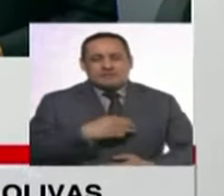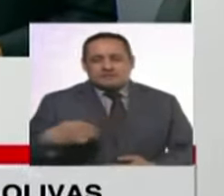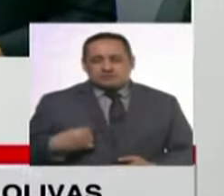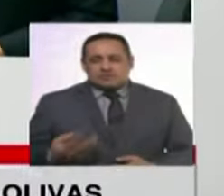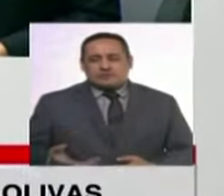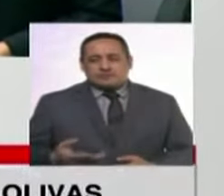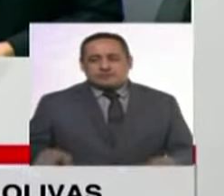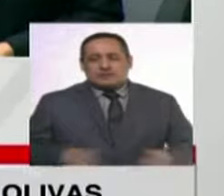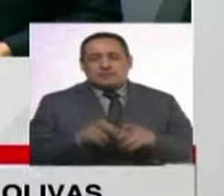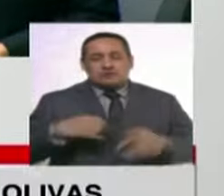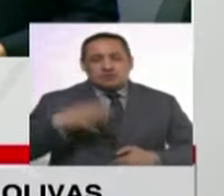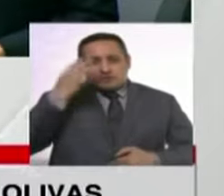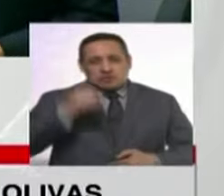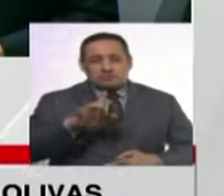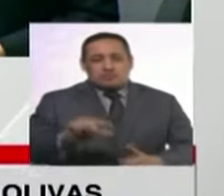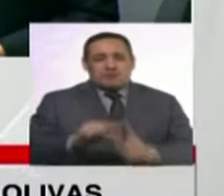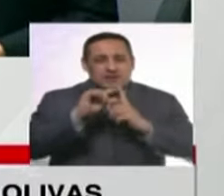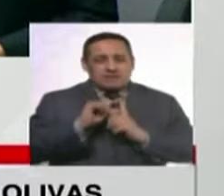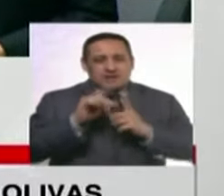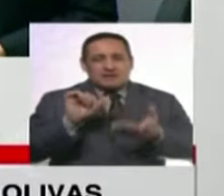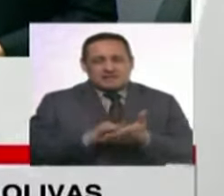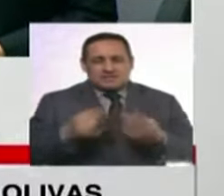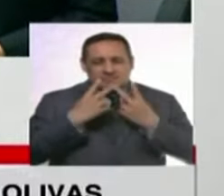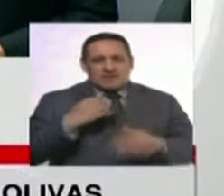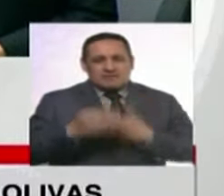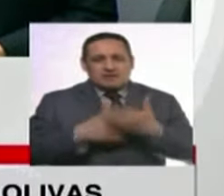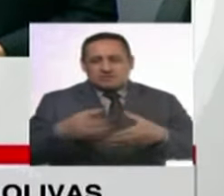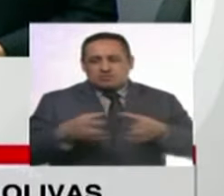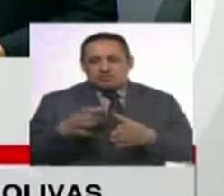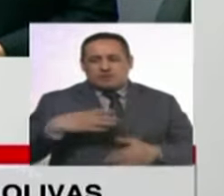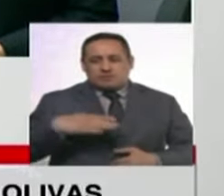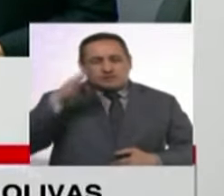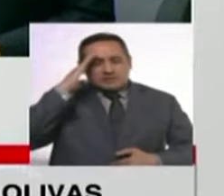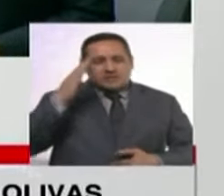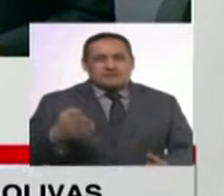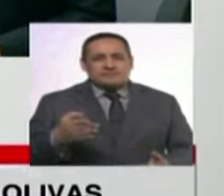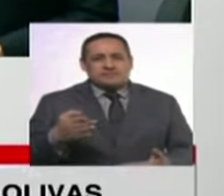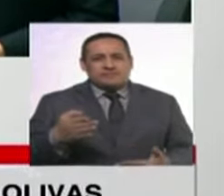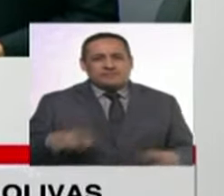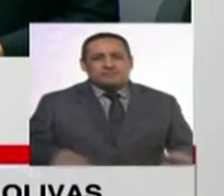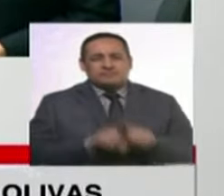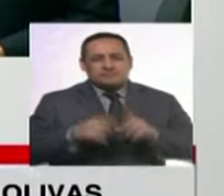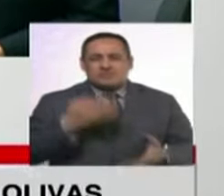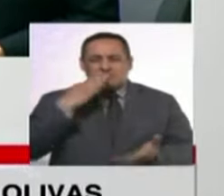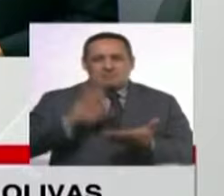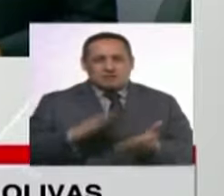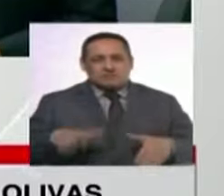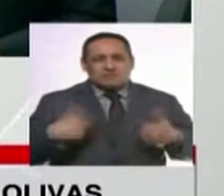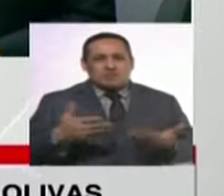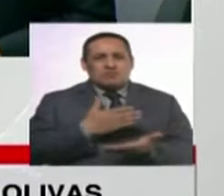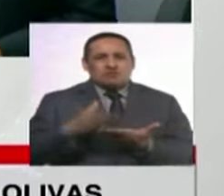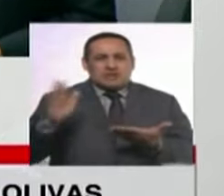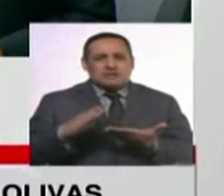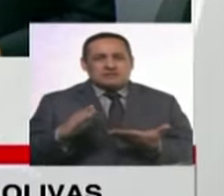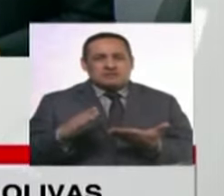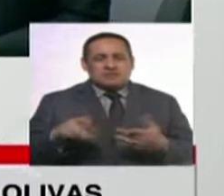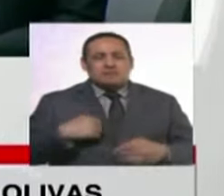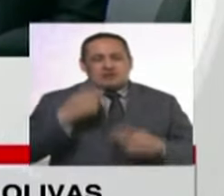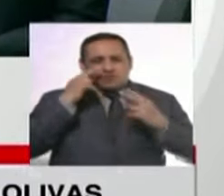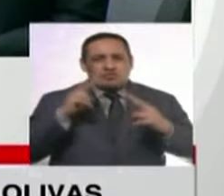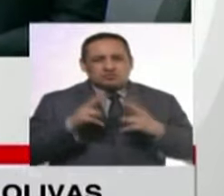y creo en su palabra de que saquemos adelante de la policía los malos se pueden sacar con loco